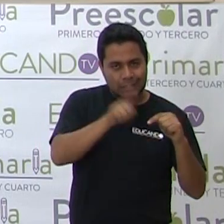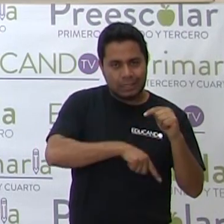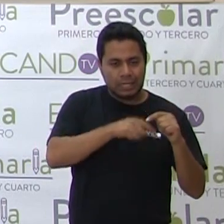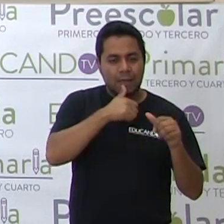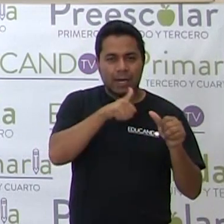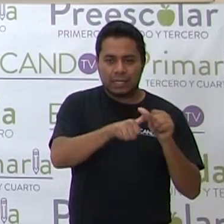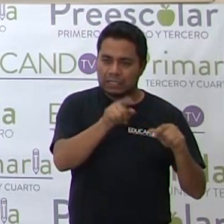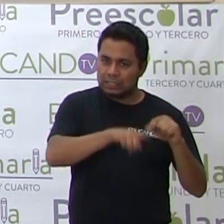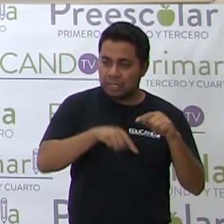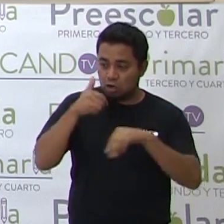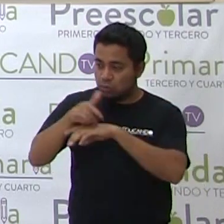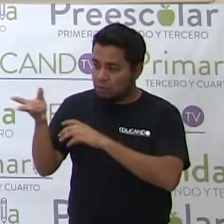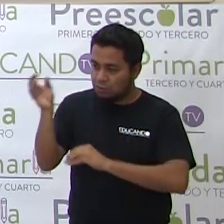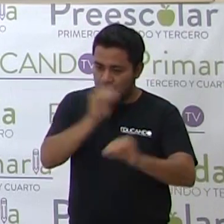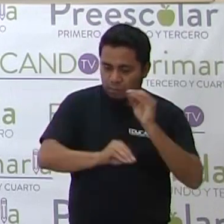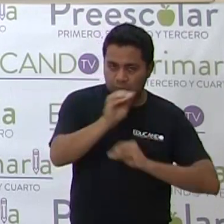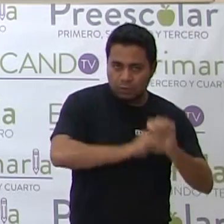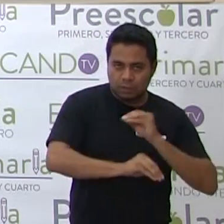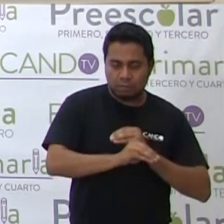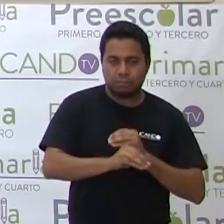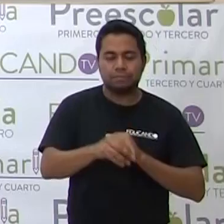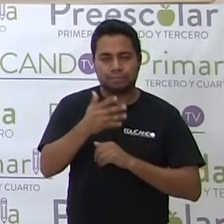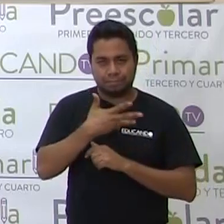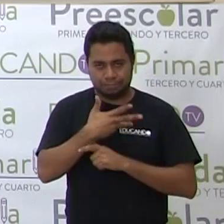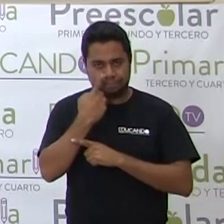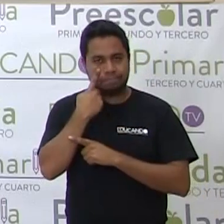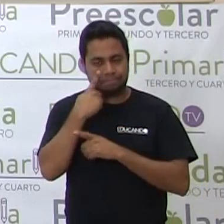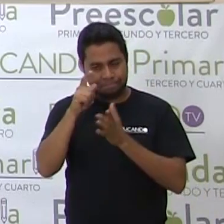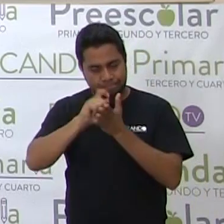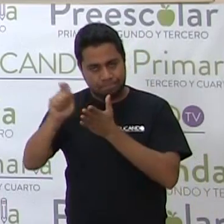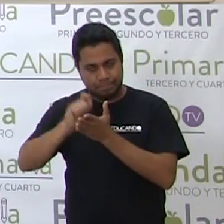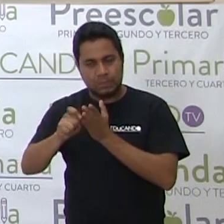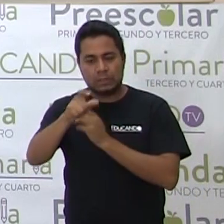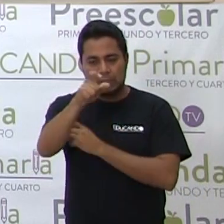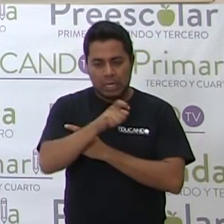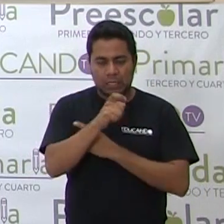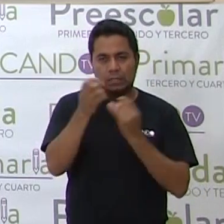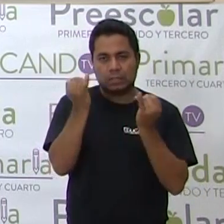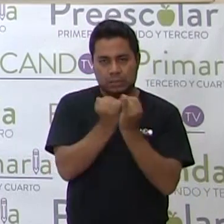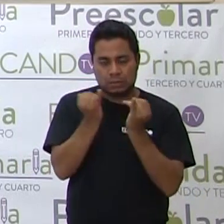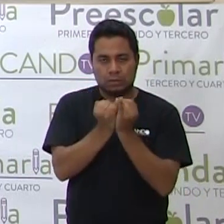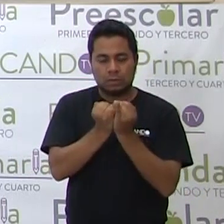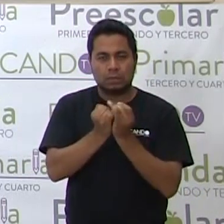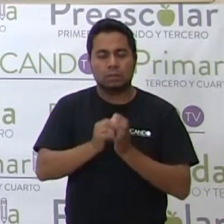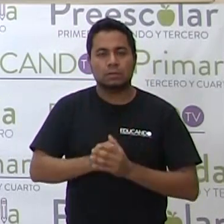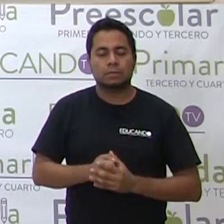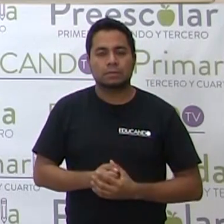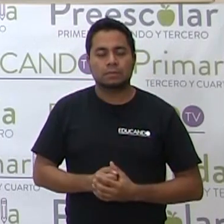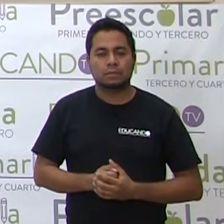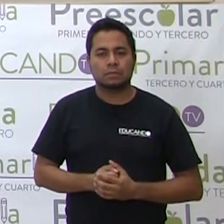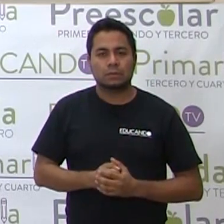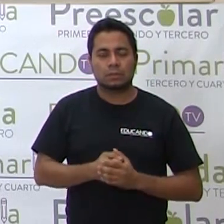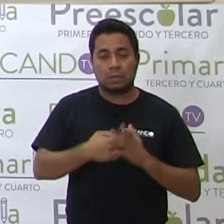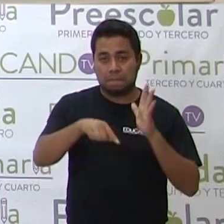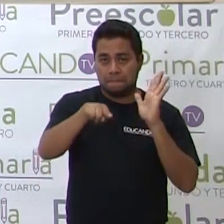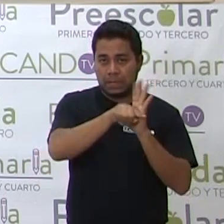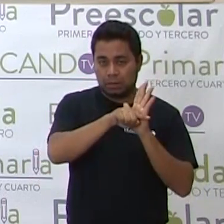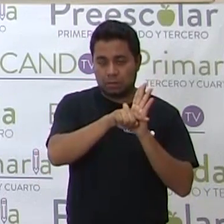fórmula general y tenemos x = a sí